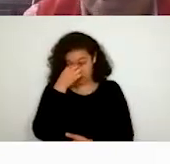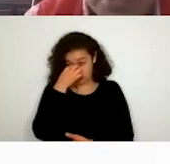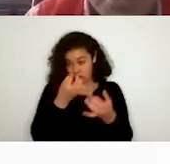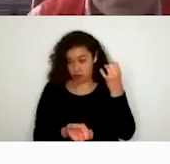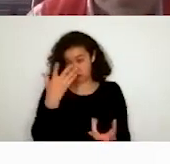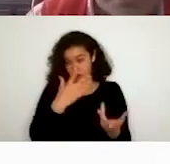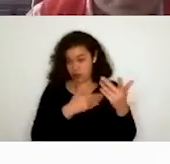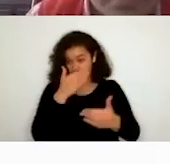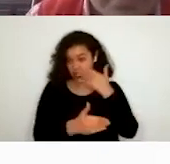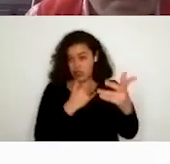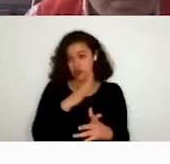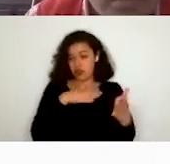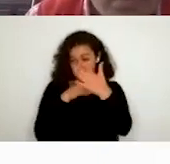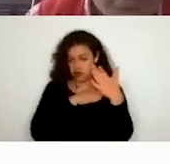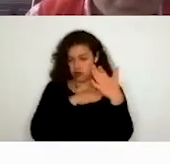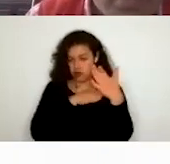servicios.